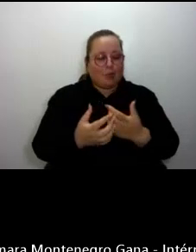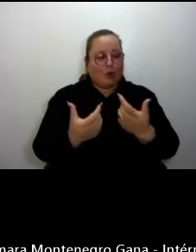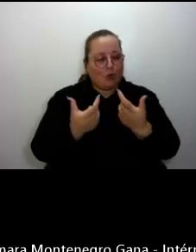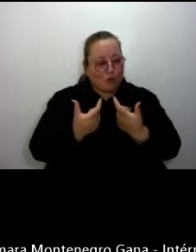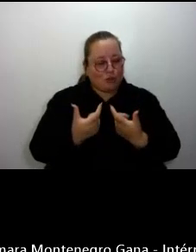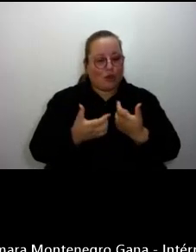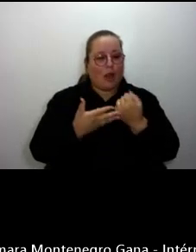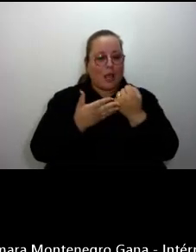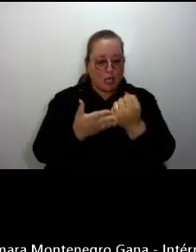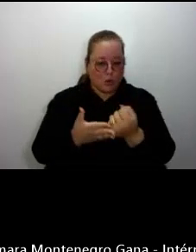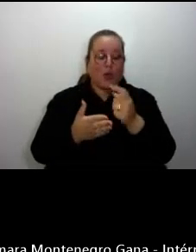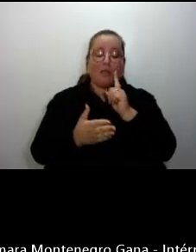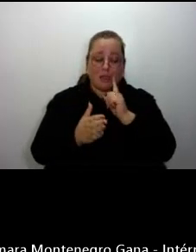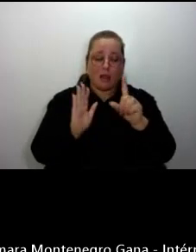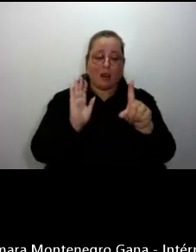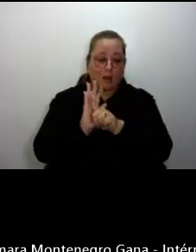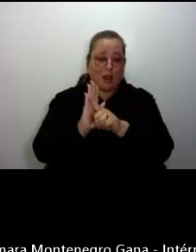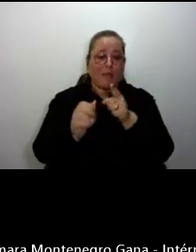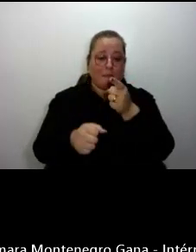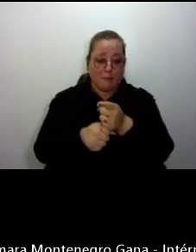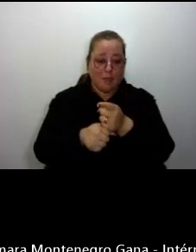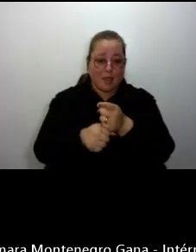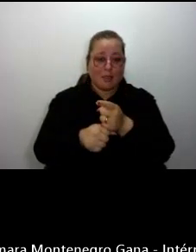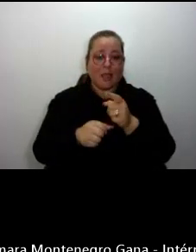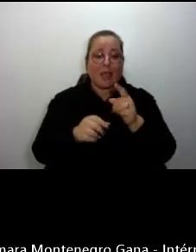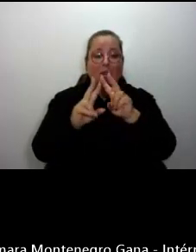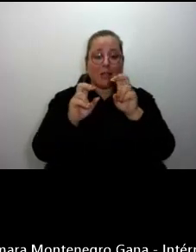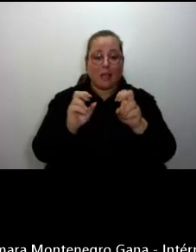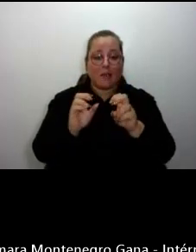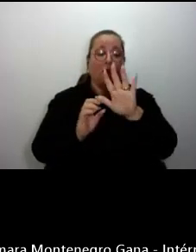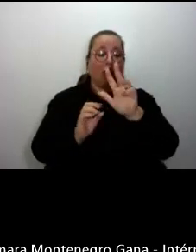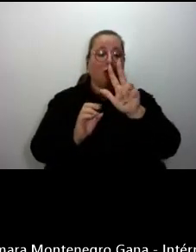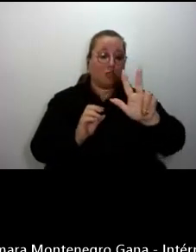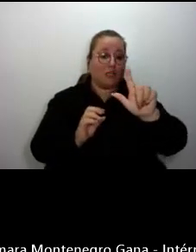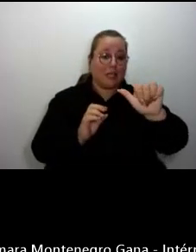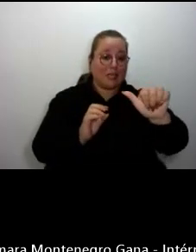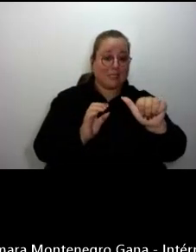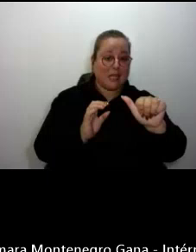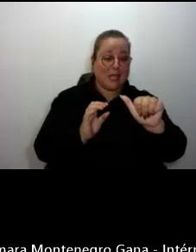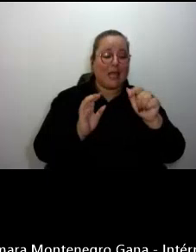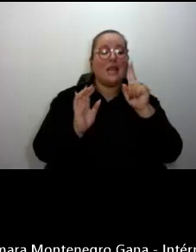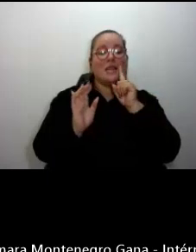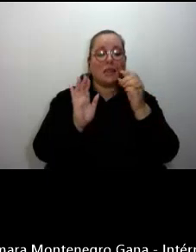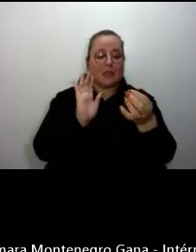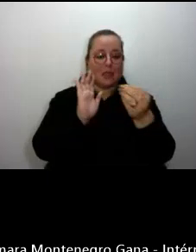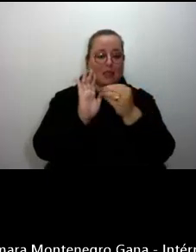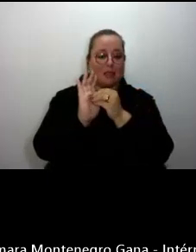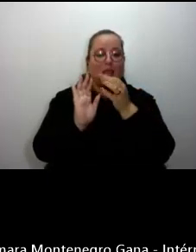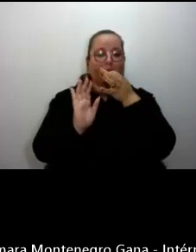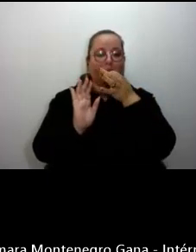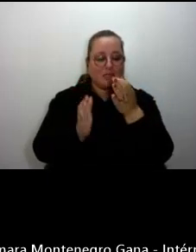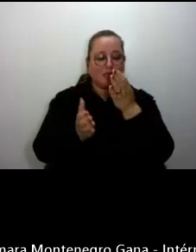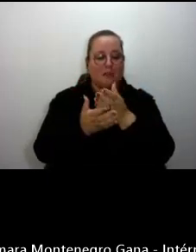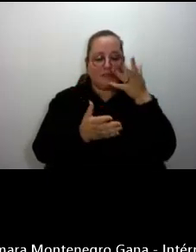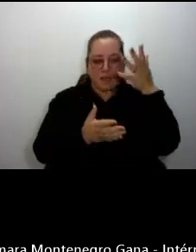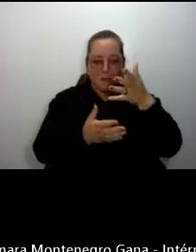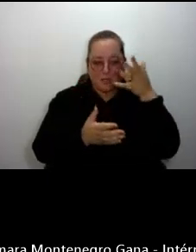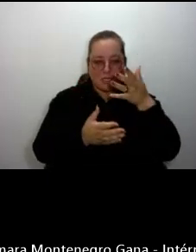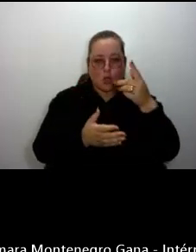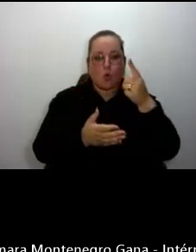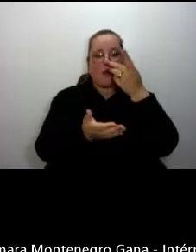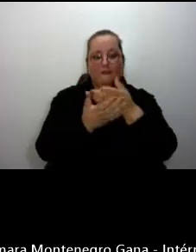la ley y la circular 586, donde finalmente deben tener al menos capacitaciones anuales, ¿verdad?, en